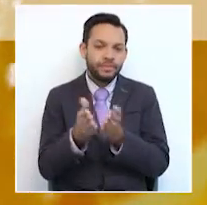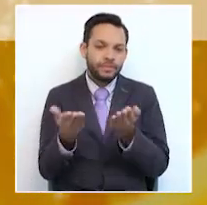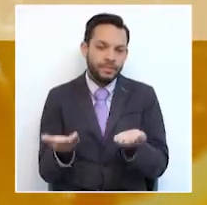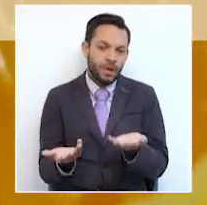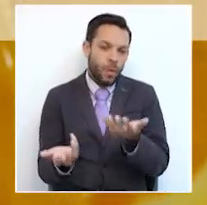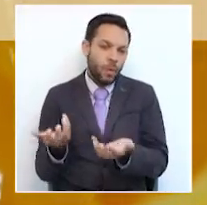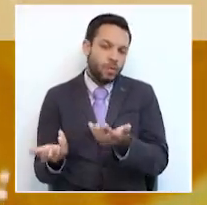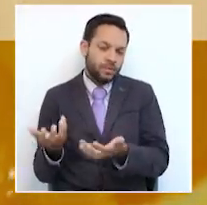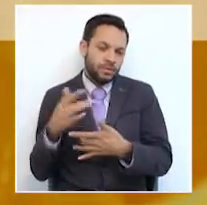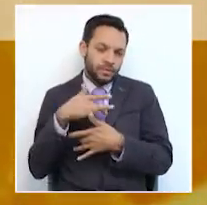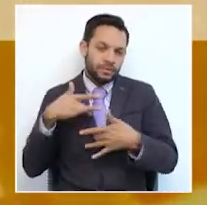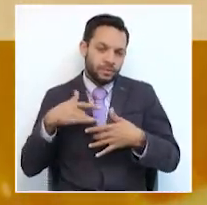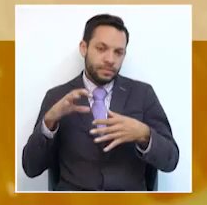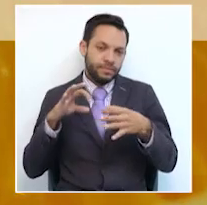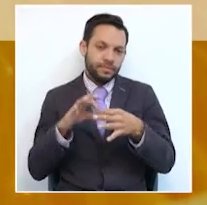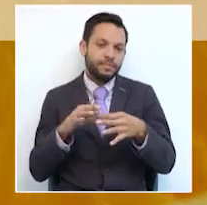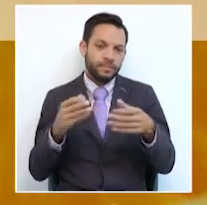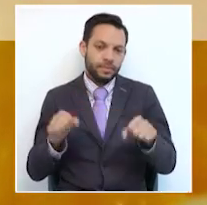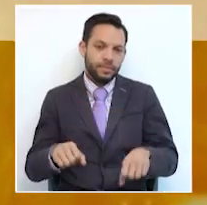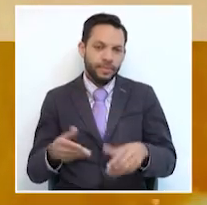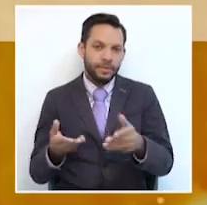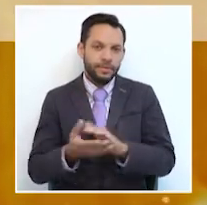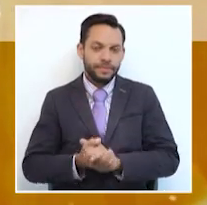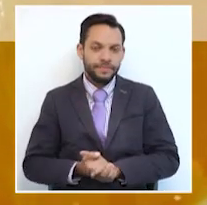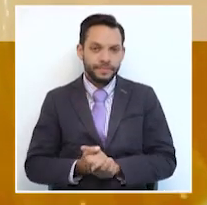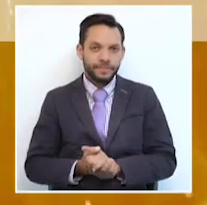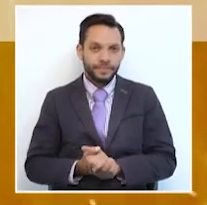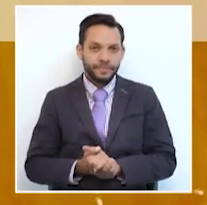cómo hacer de la cocina una farmacia